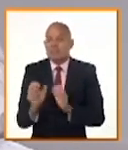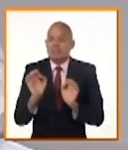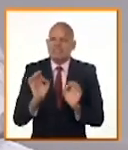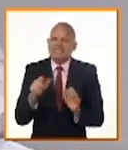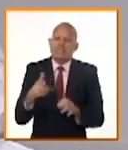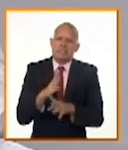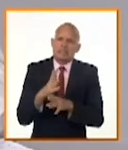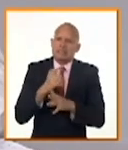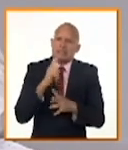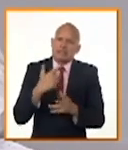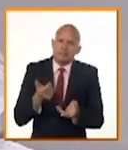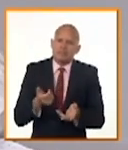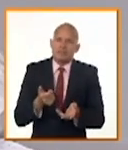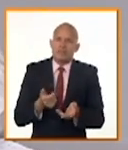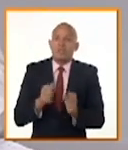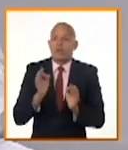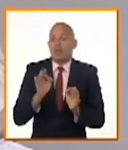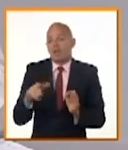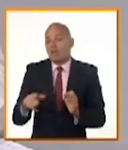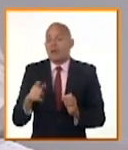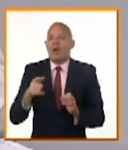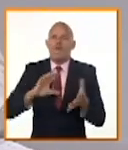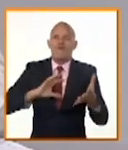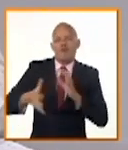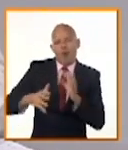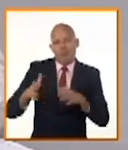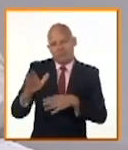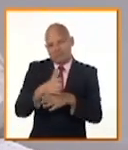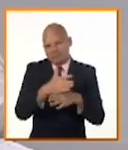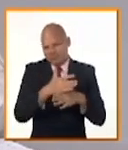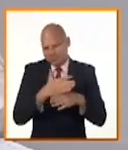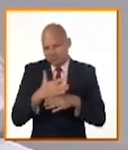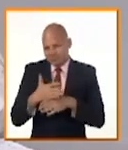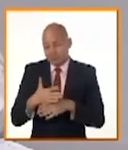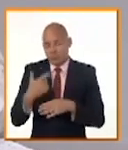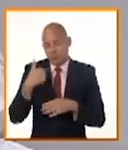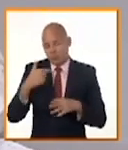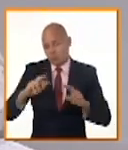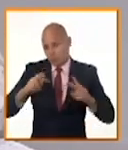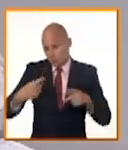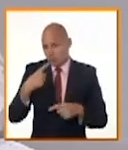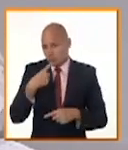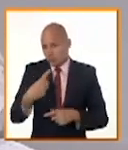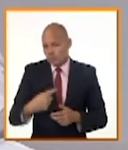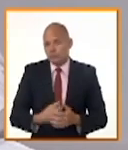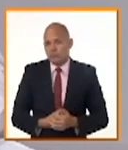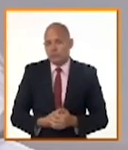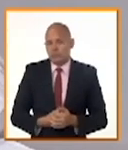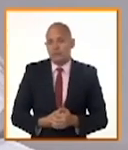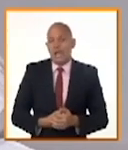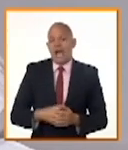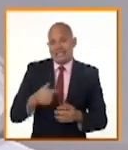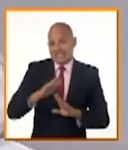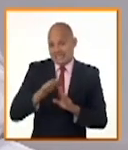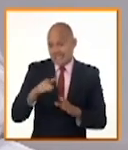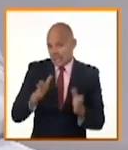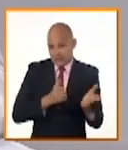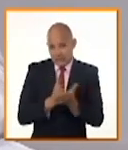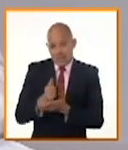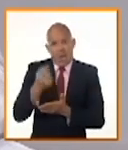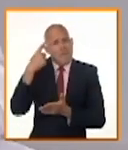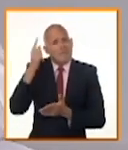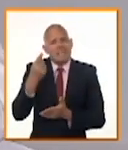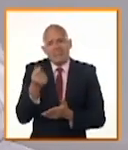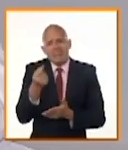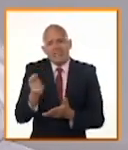de una empresa con un cajero automático o una caja extra no O sea va a existir volvemos a insistir va a existir el efectivo mientras que tenga que existir